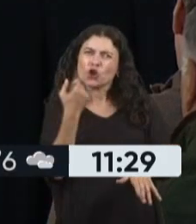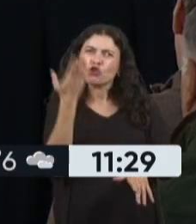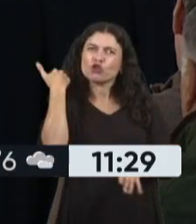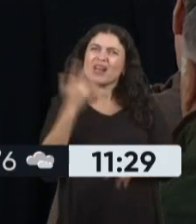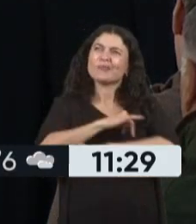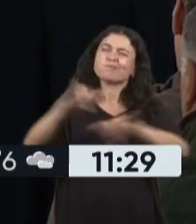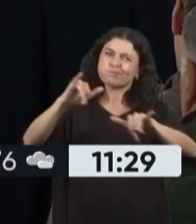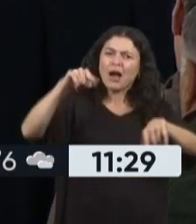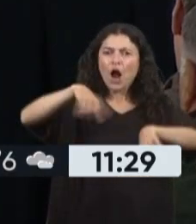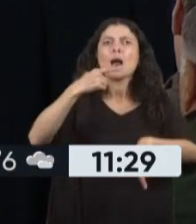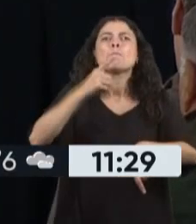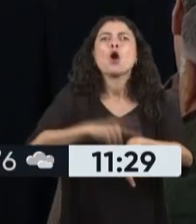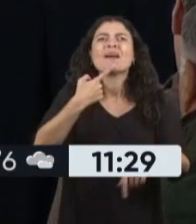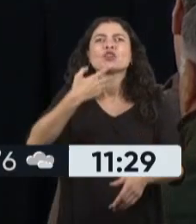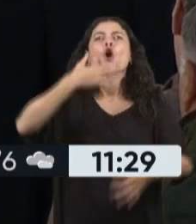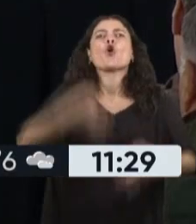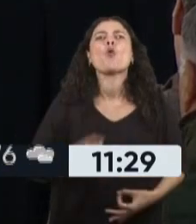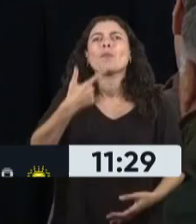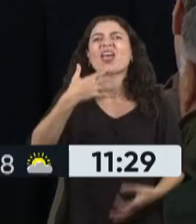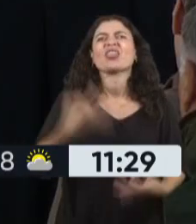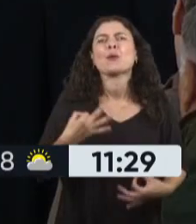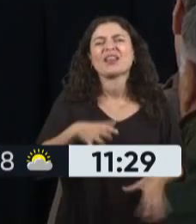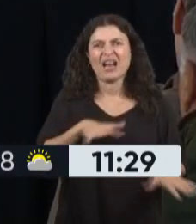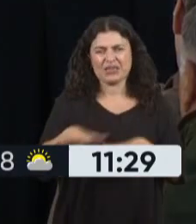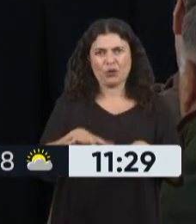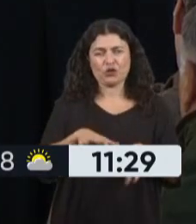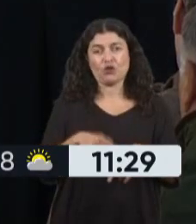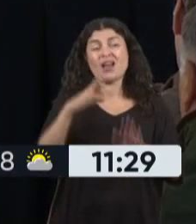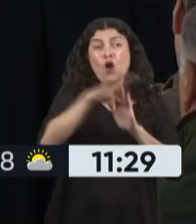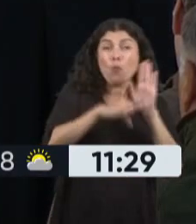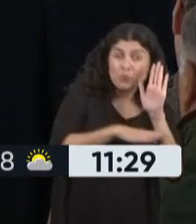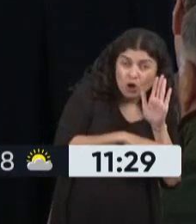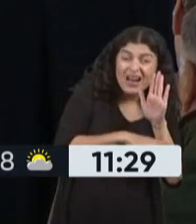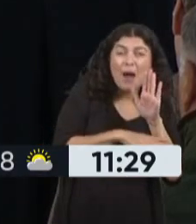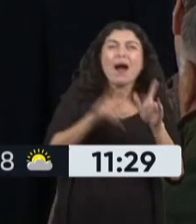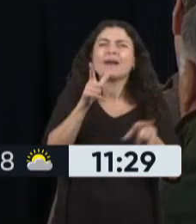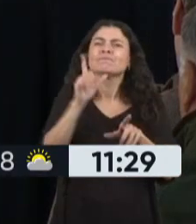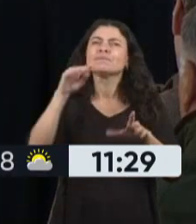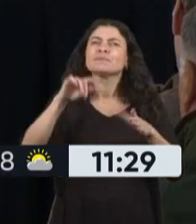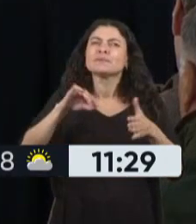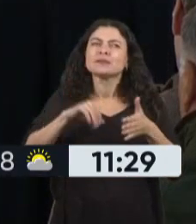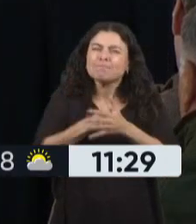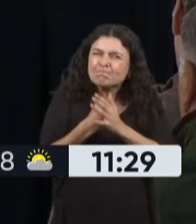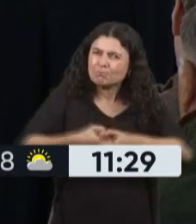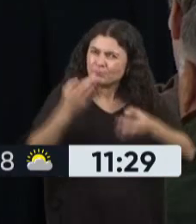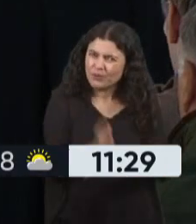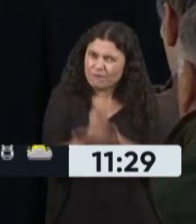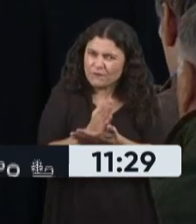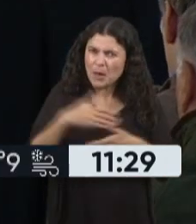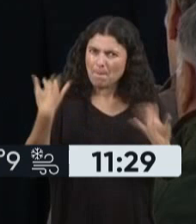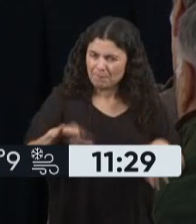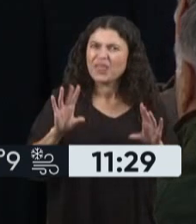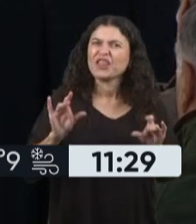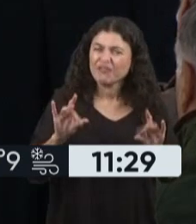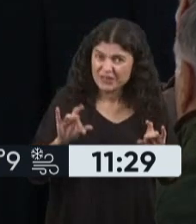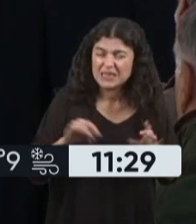de gobiernos que prometían cosas y no cumplían nada, pasamos a un programa hiperexigente y donde solo en